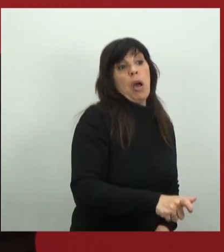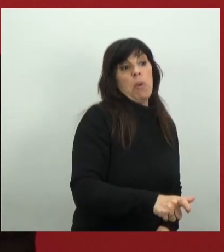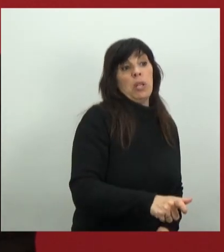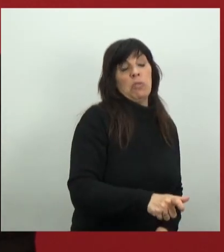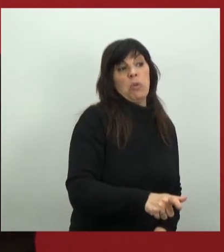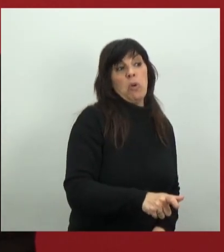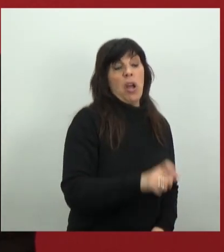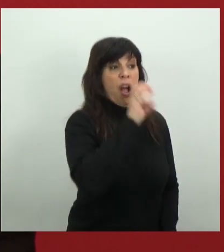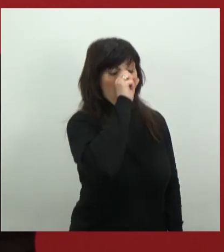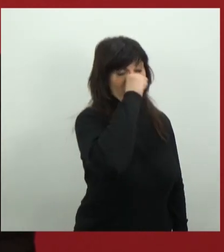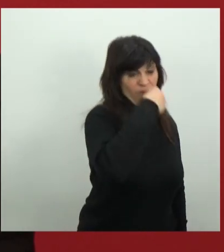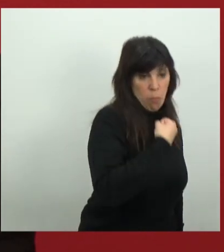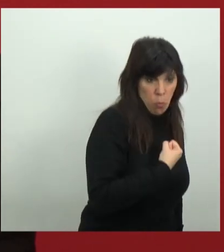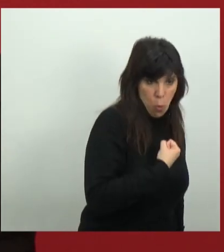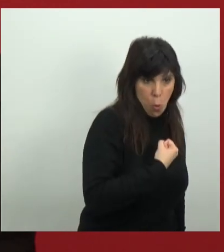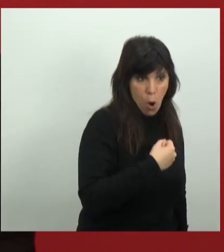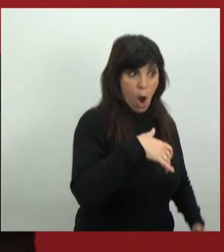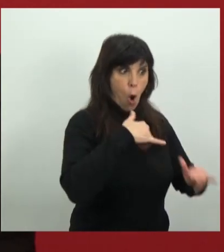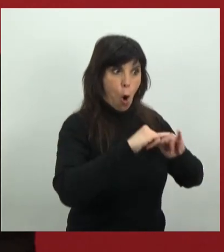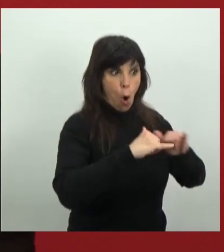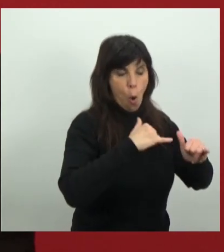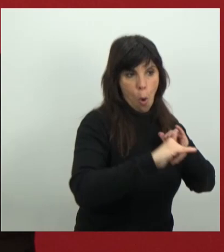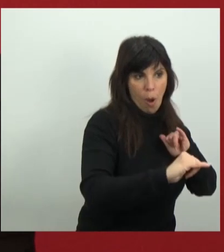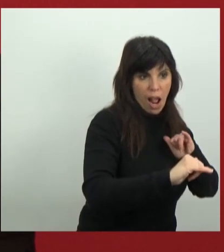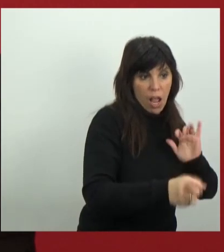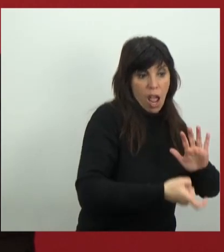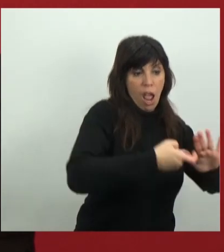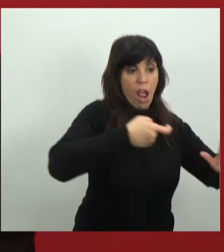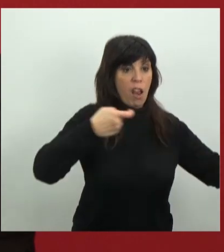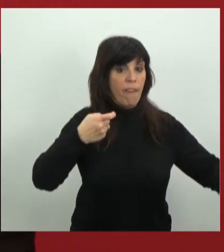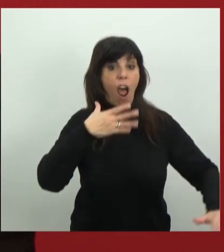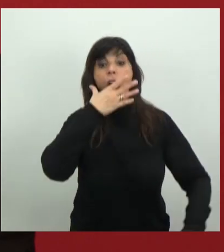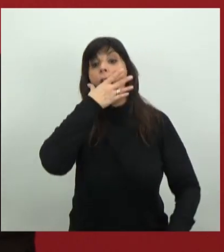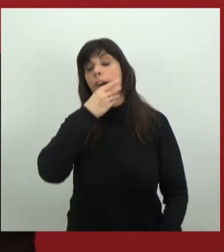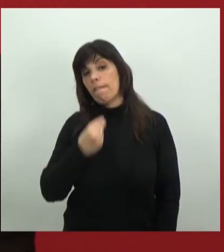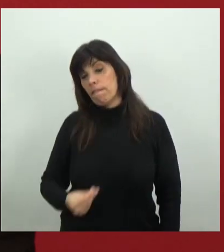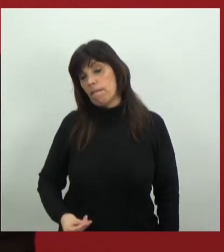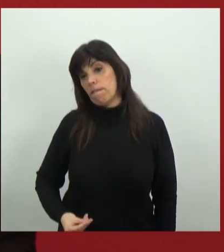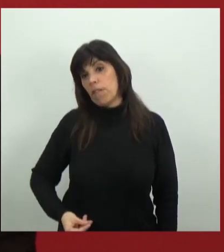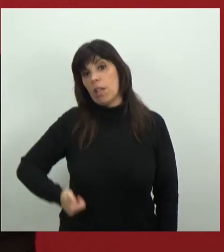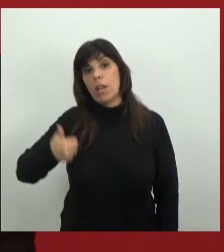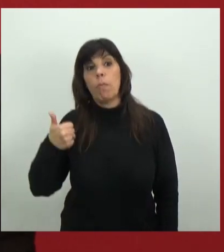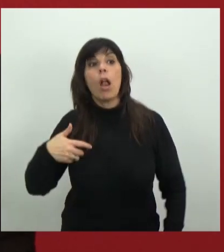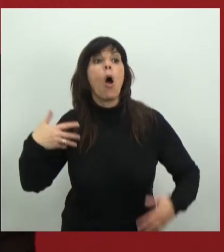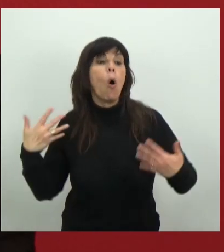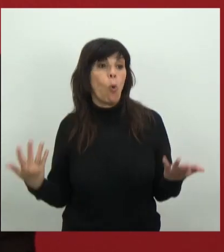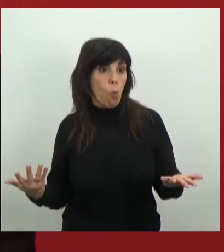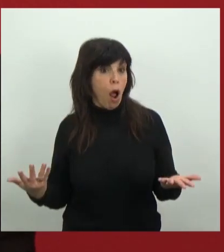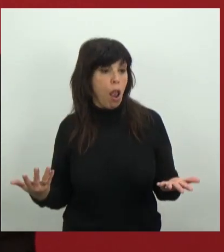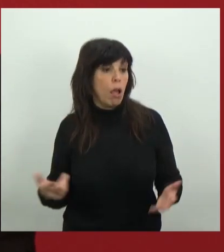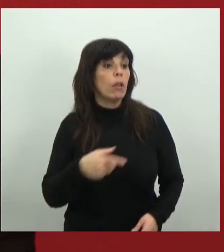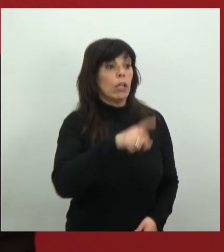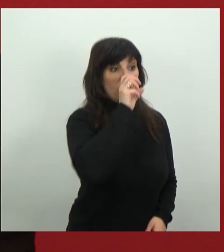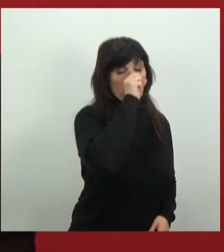maldiciones. Es lo más fácil. De las tres cosas, lo más fácil es librar a una persona de maldiciones. ¿Cómo?